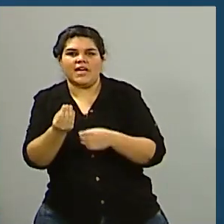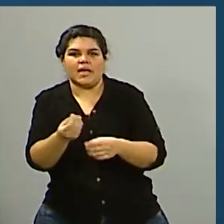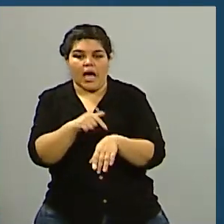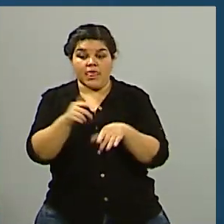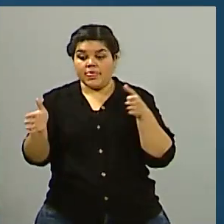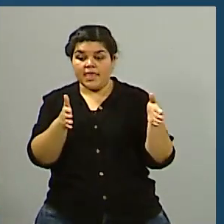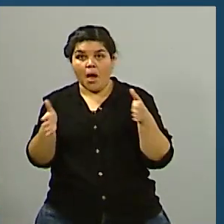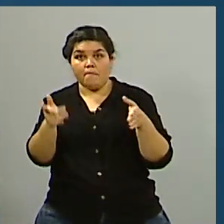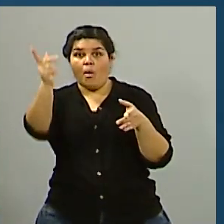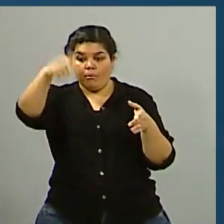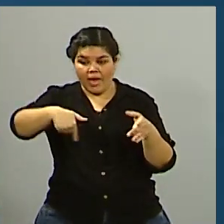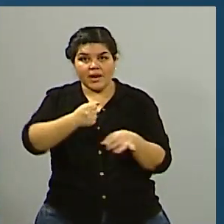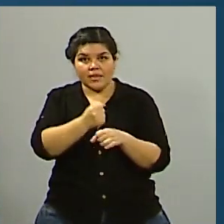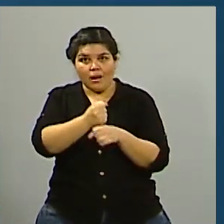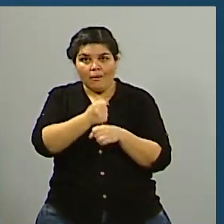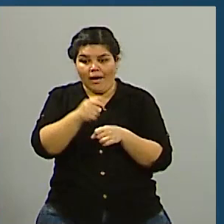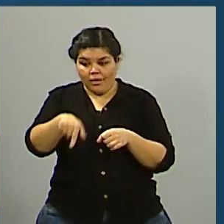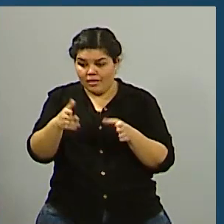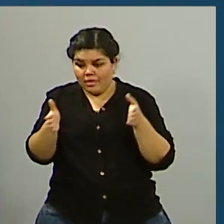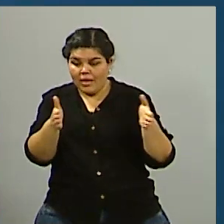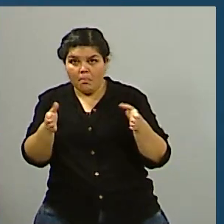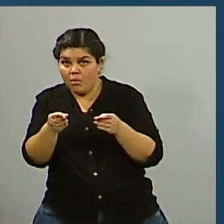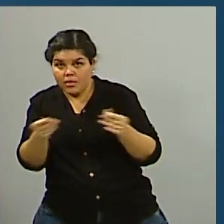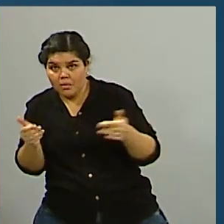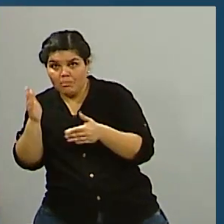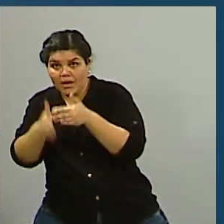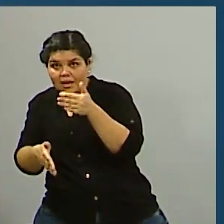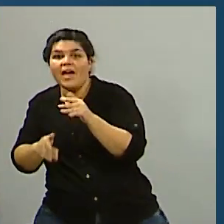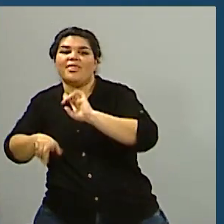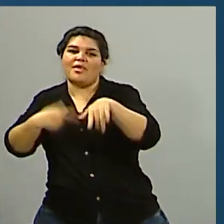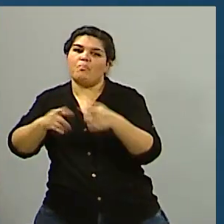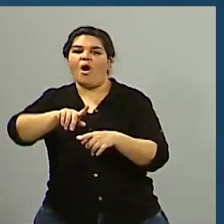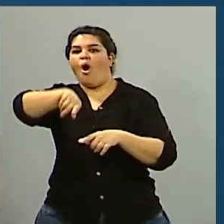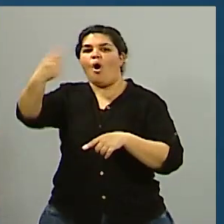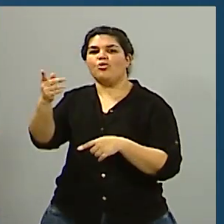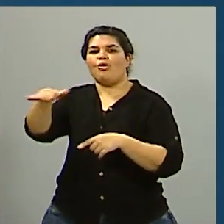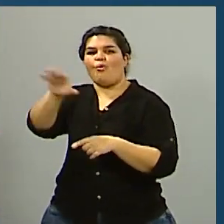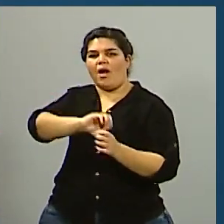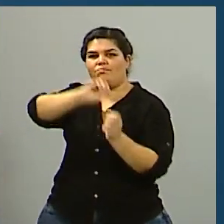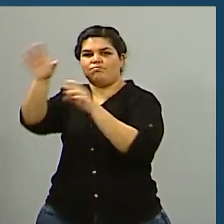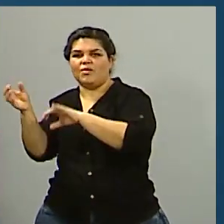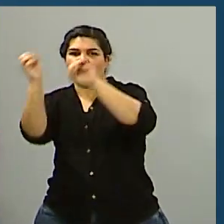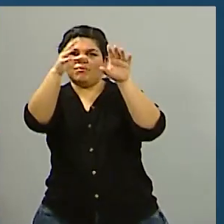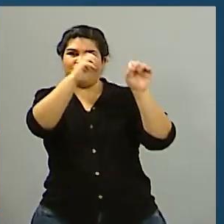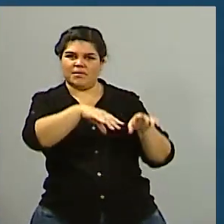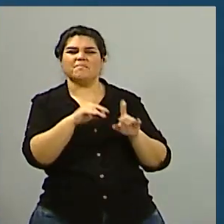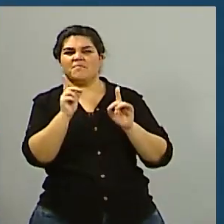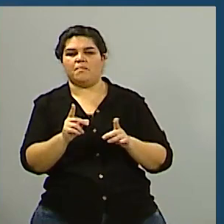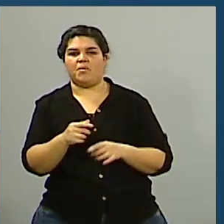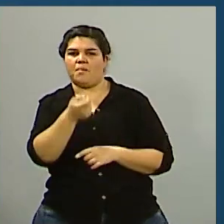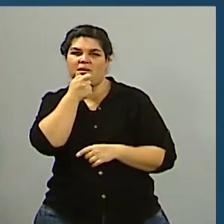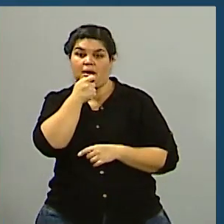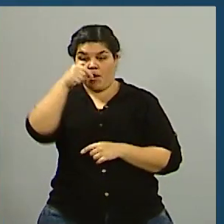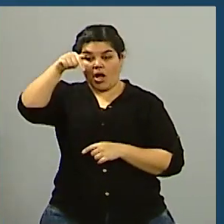un recorrido de norte a sur, sí, justo por digamos, el costado por el oeste del país, y venía atendiendo el trabajo